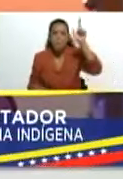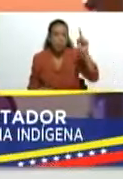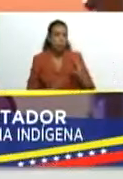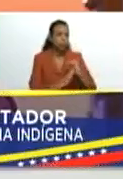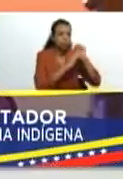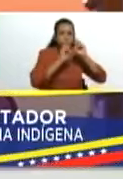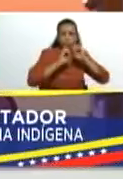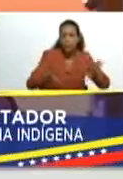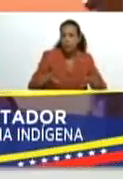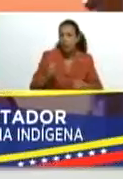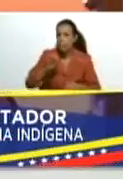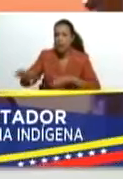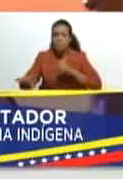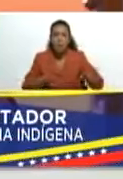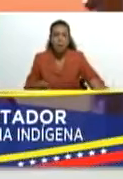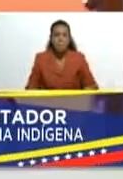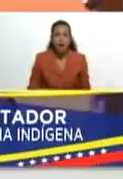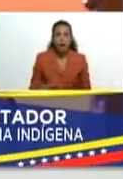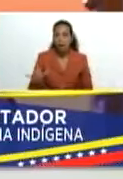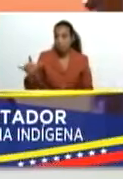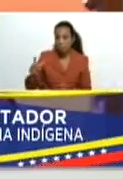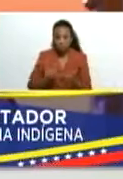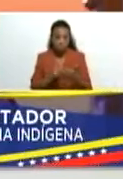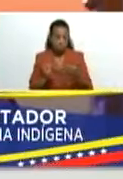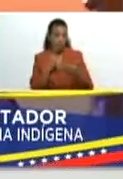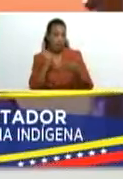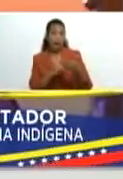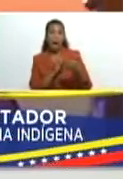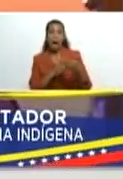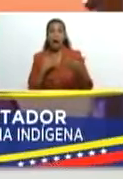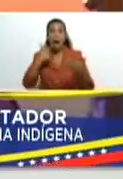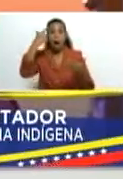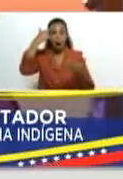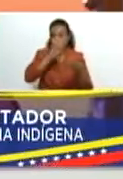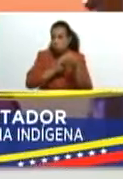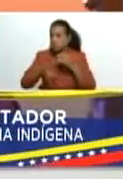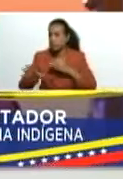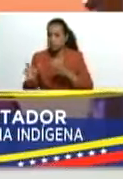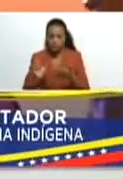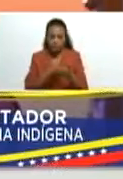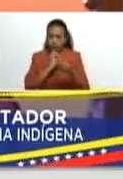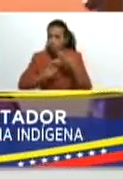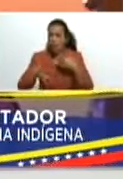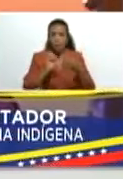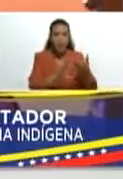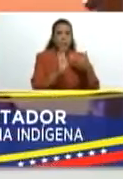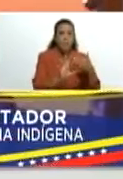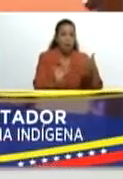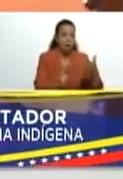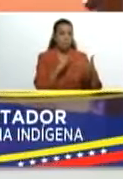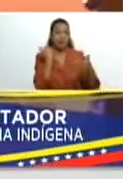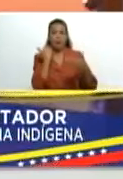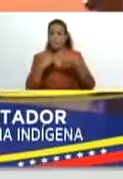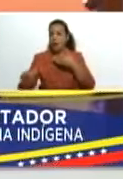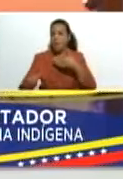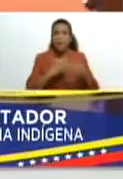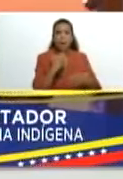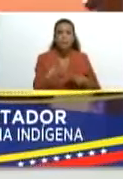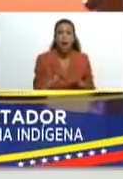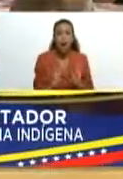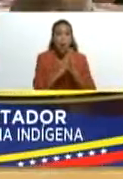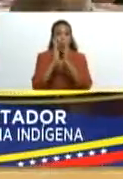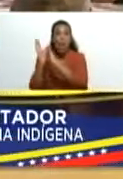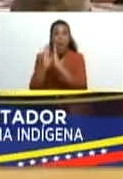¡Pum!, llega a todo el mundo. ¿Ves? Lo que hagamos, poder reproducir. Mira, ahí se trajo un poco de libro, pásamelo